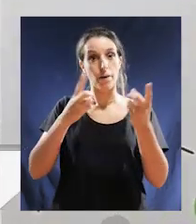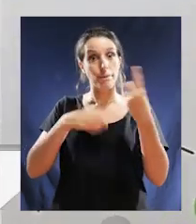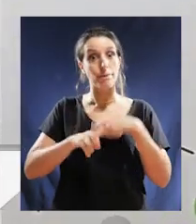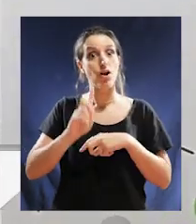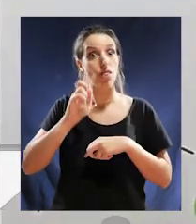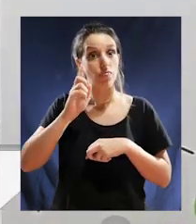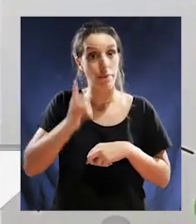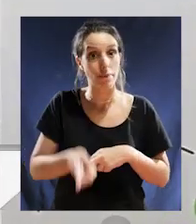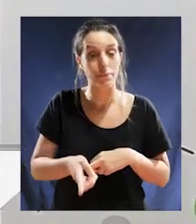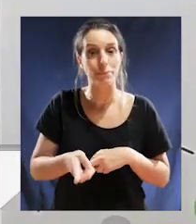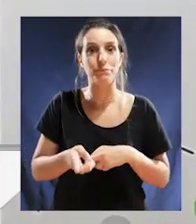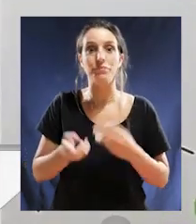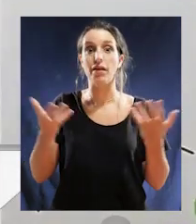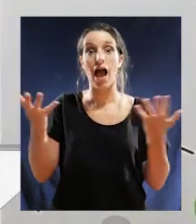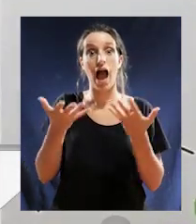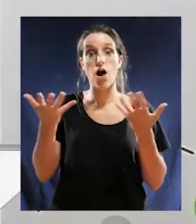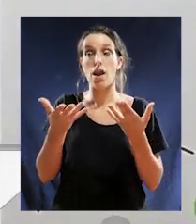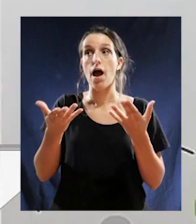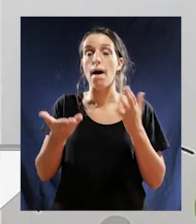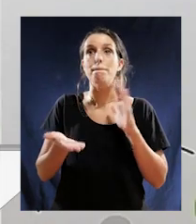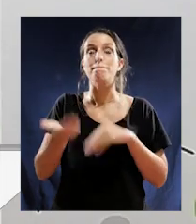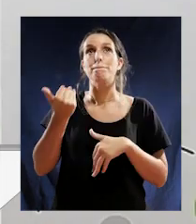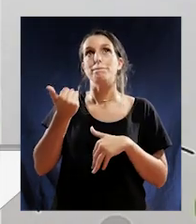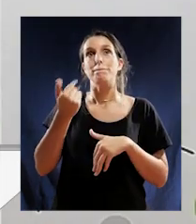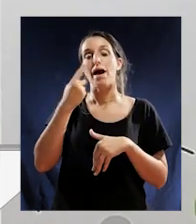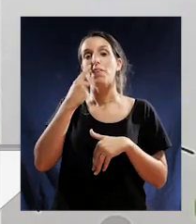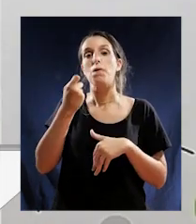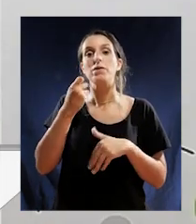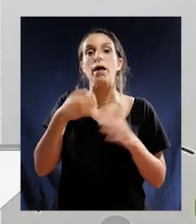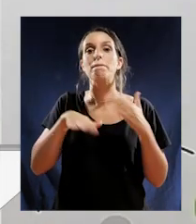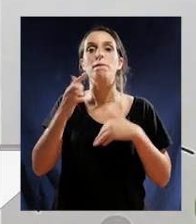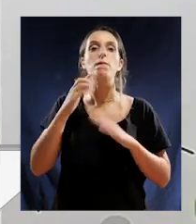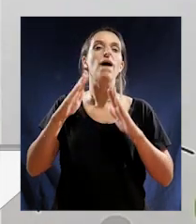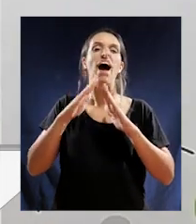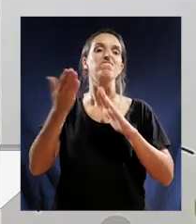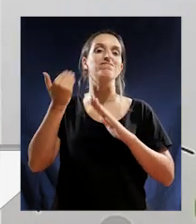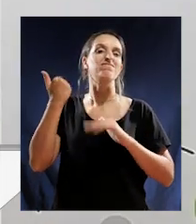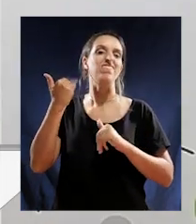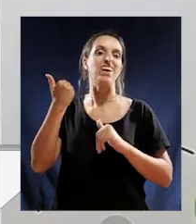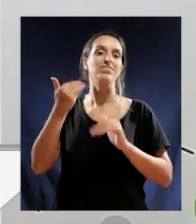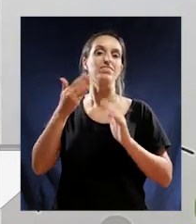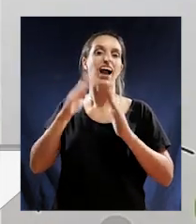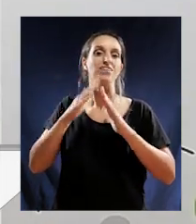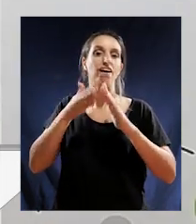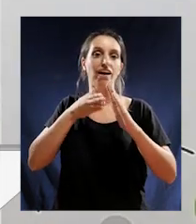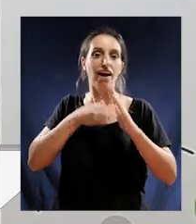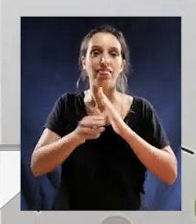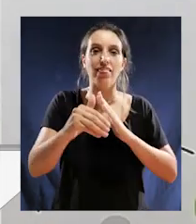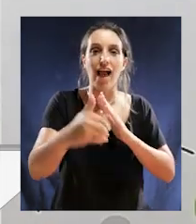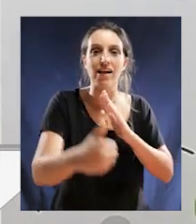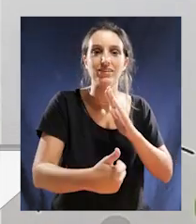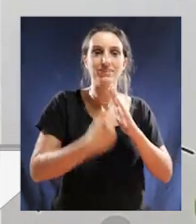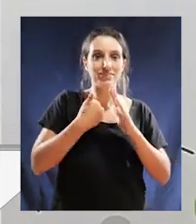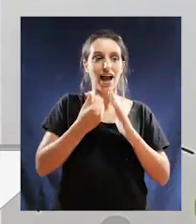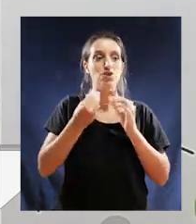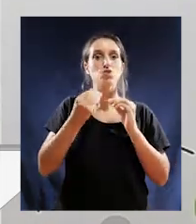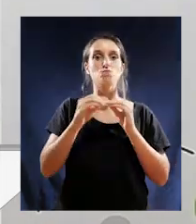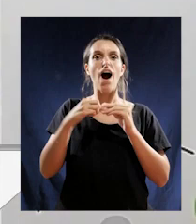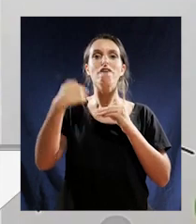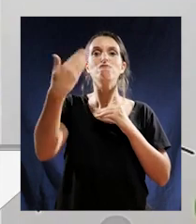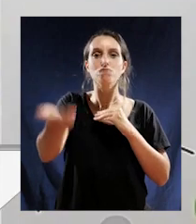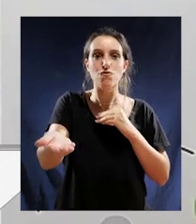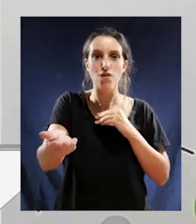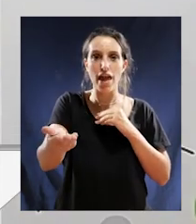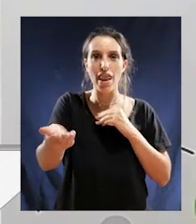tratamos ahora se nos vuelve mucho más evidente que entrar y salir de la casa compartir el tiempo del